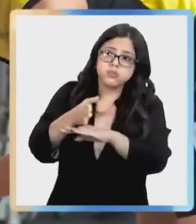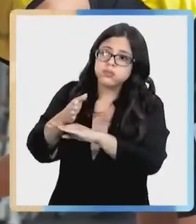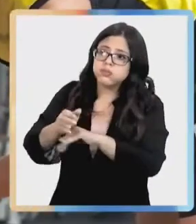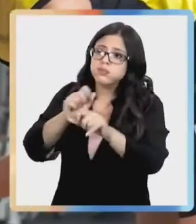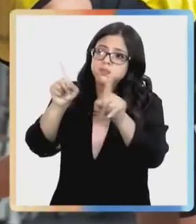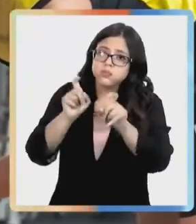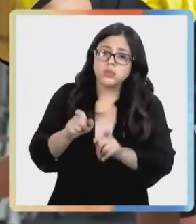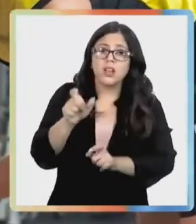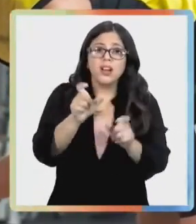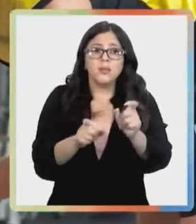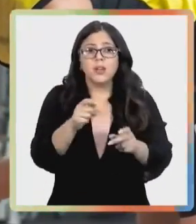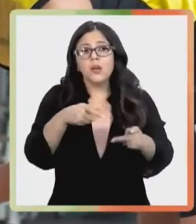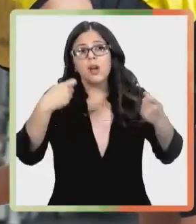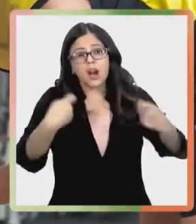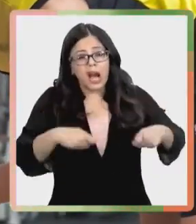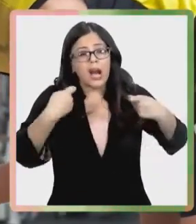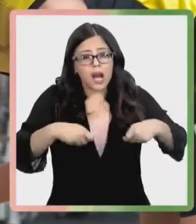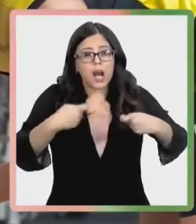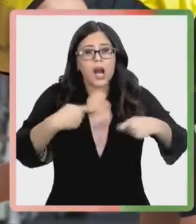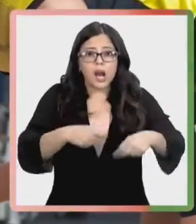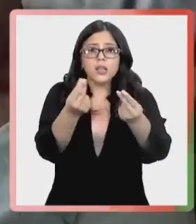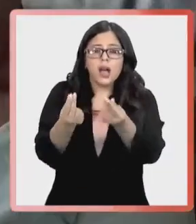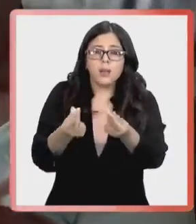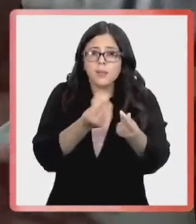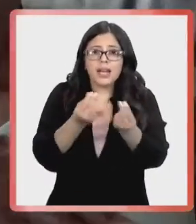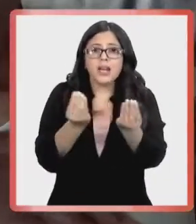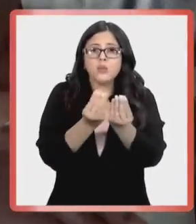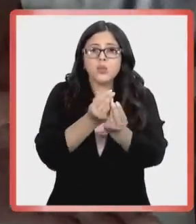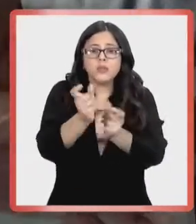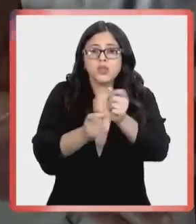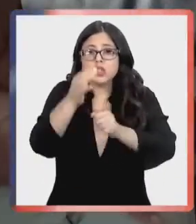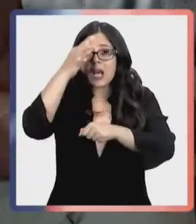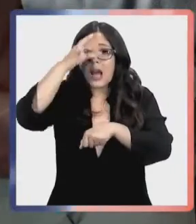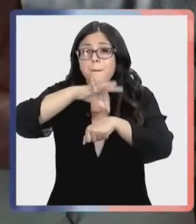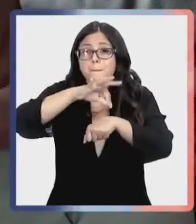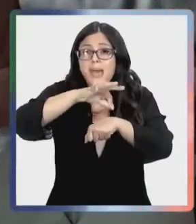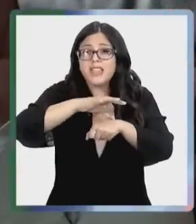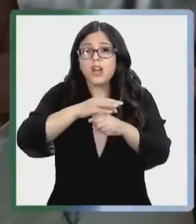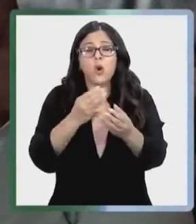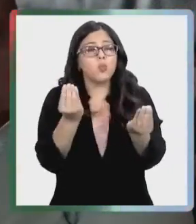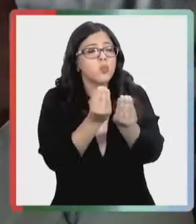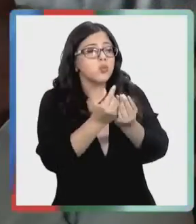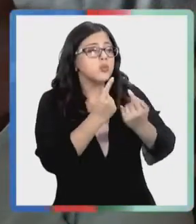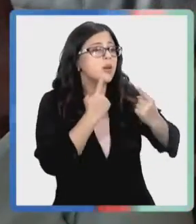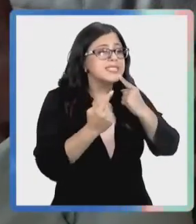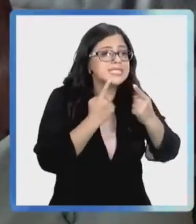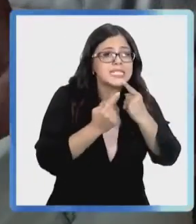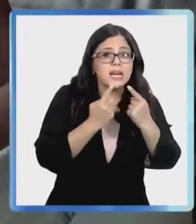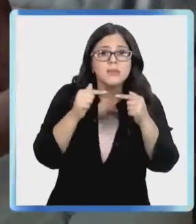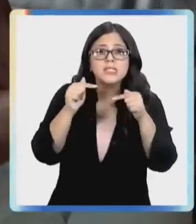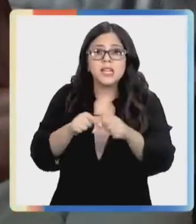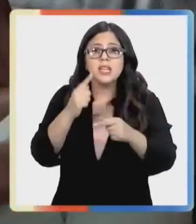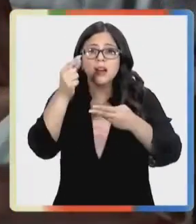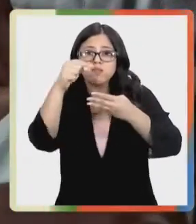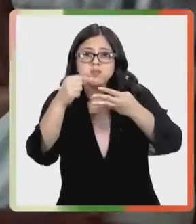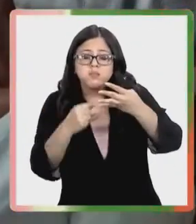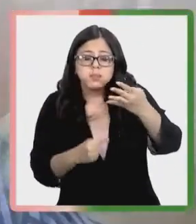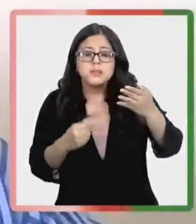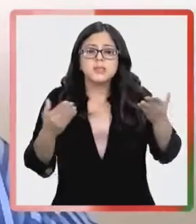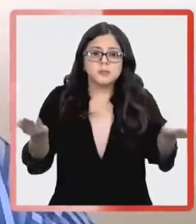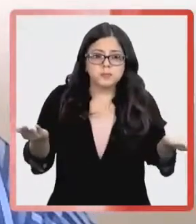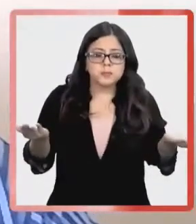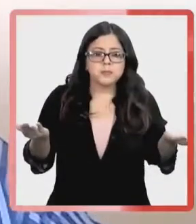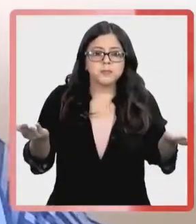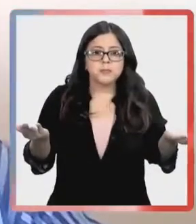decir, personas que han gastado mucha plata, han pasado por muchos doctores, se han hecho muchos exámenes y están con un diagnóstico flotando